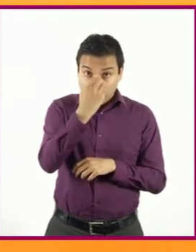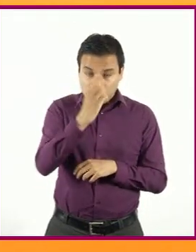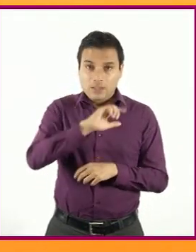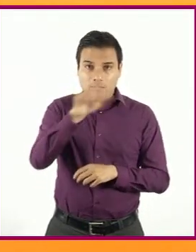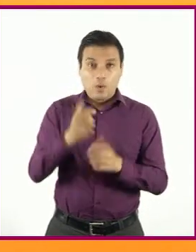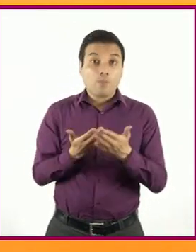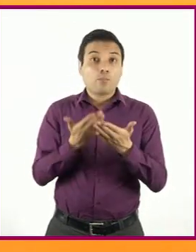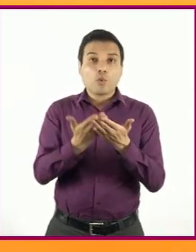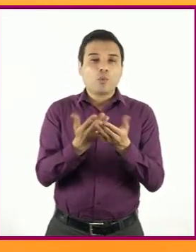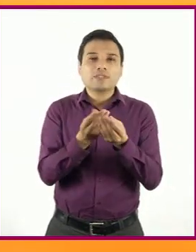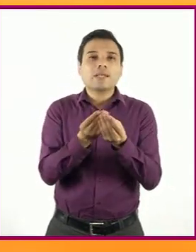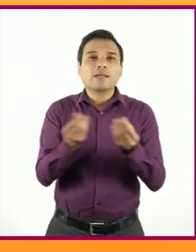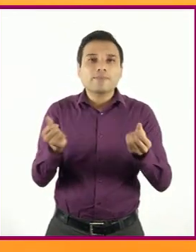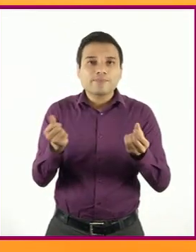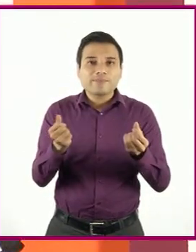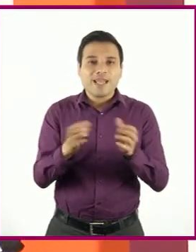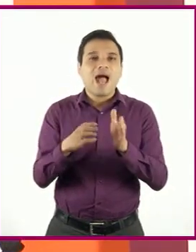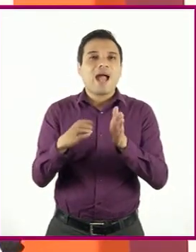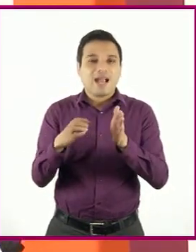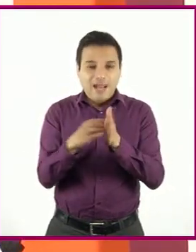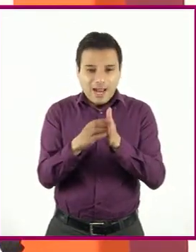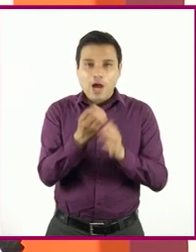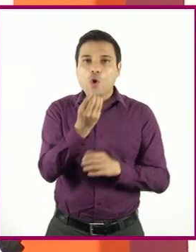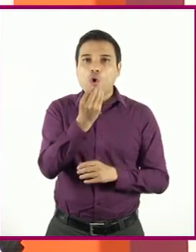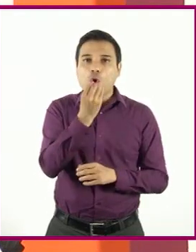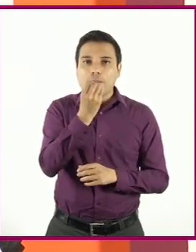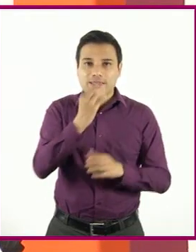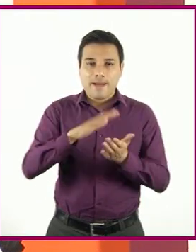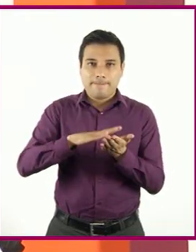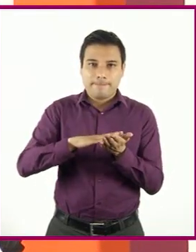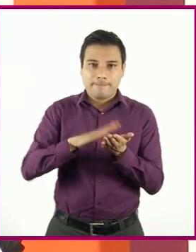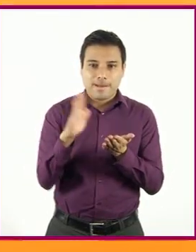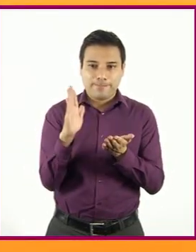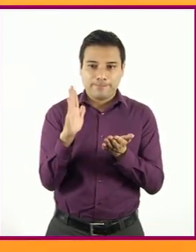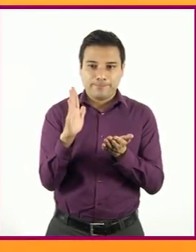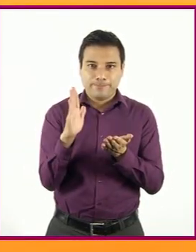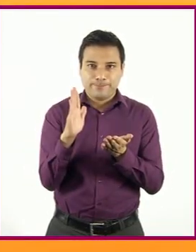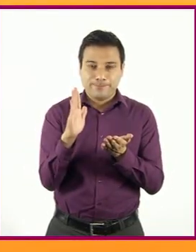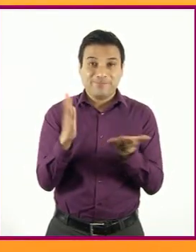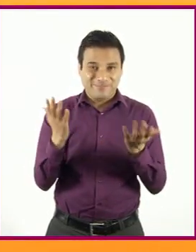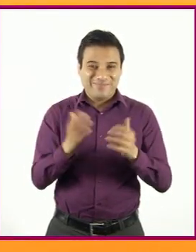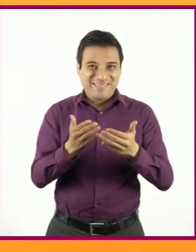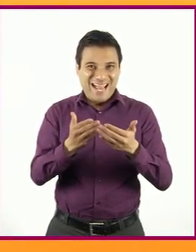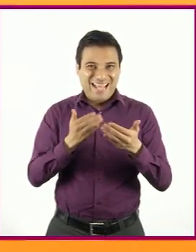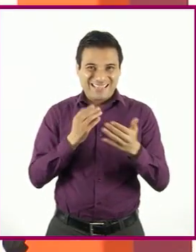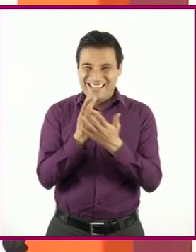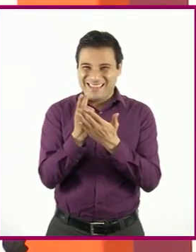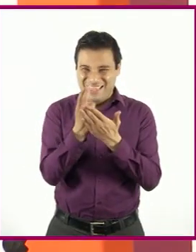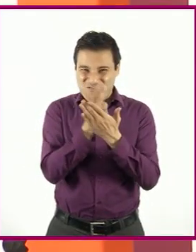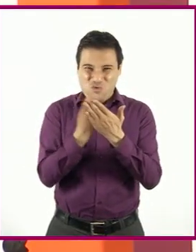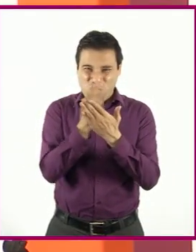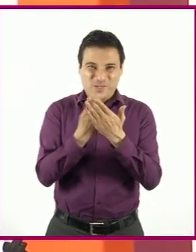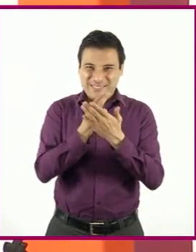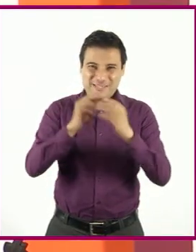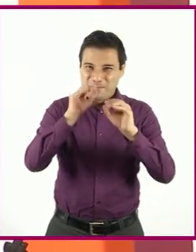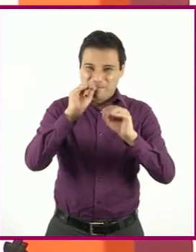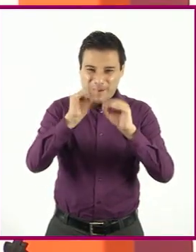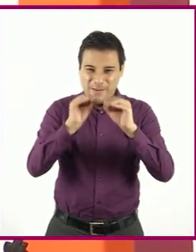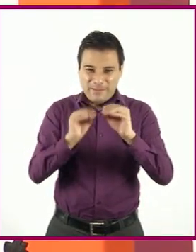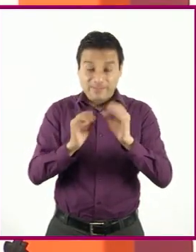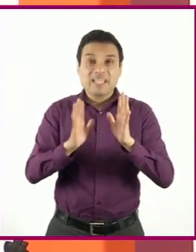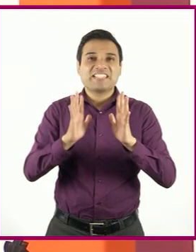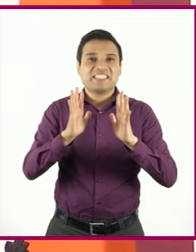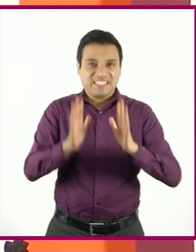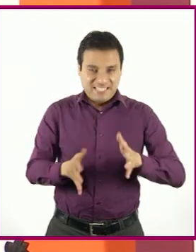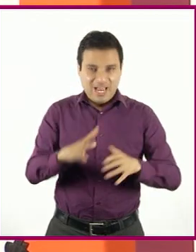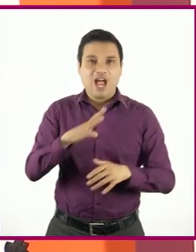fue un dispensador condicionado. Así es, Teresa, y con base en los bocetos y planos realizados, llegamos al prototipo y de esta